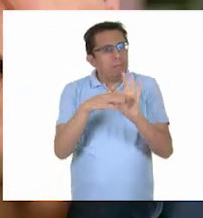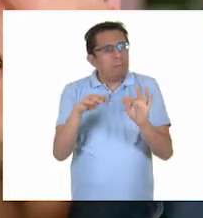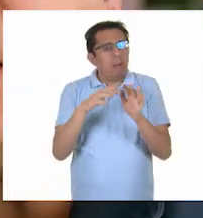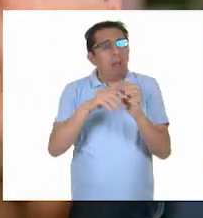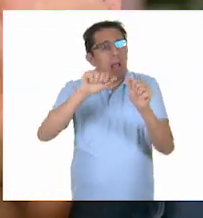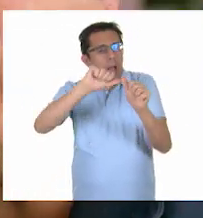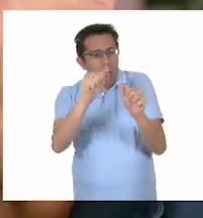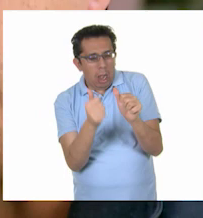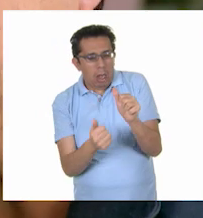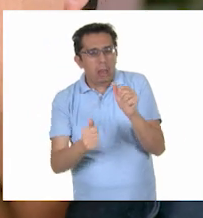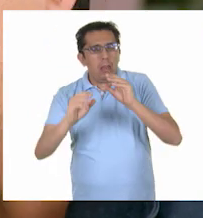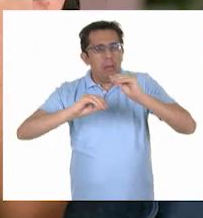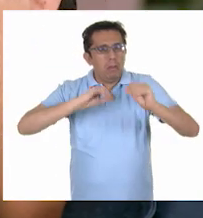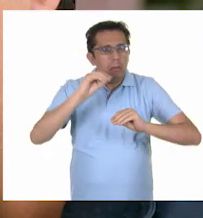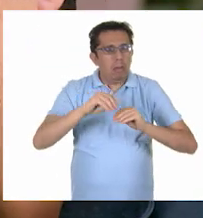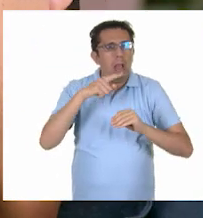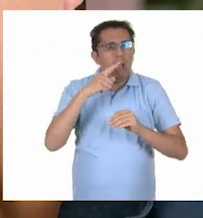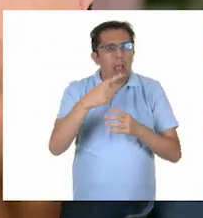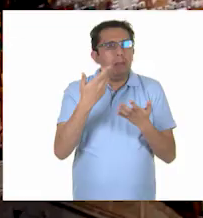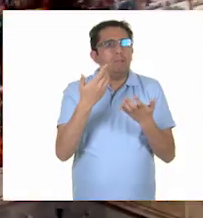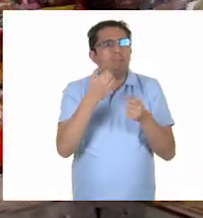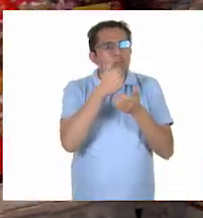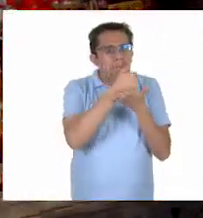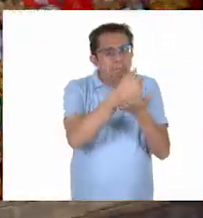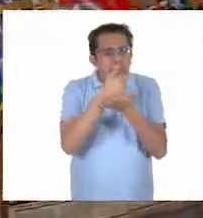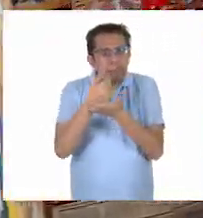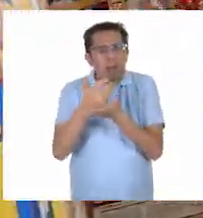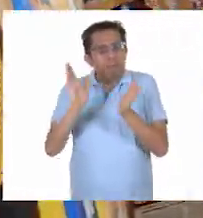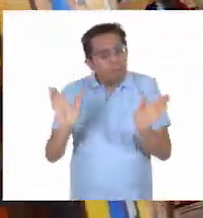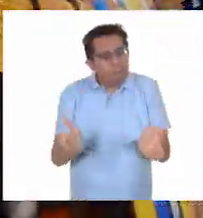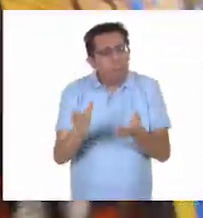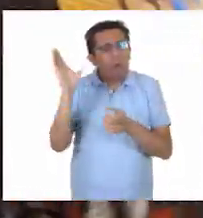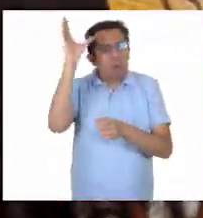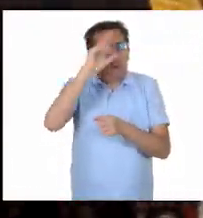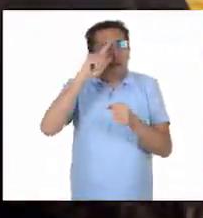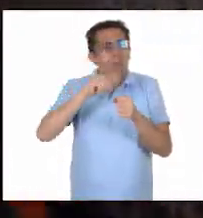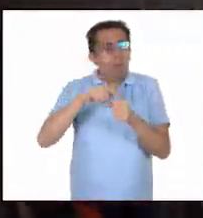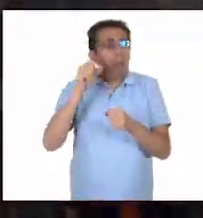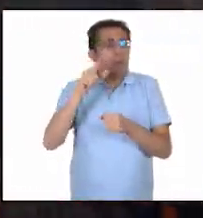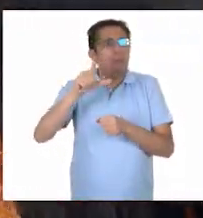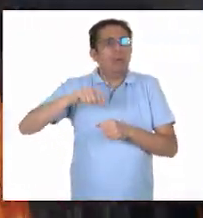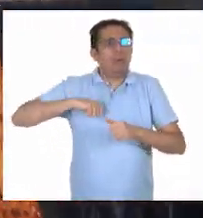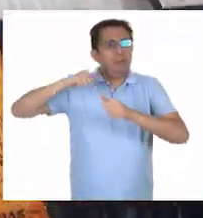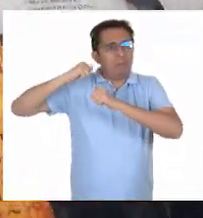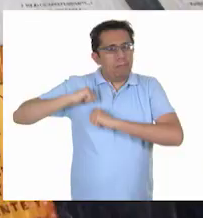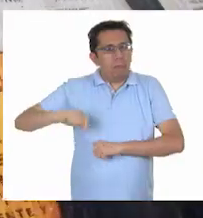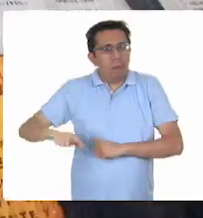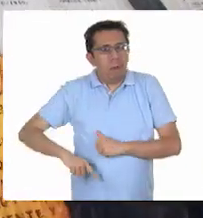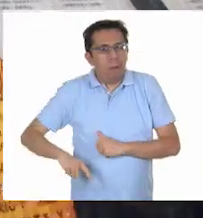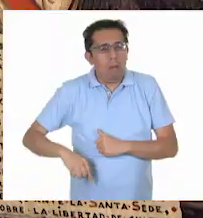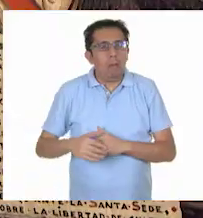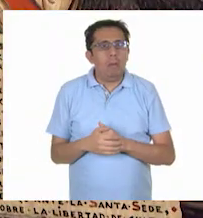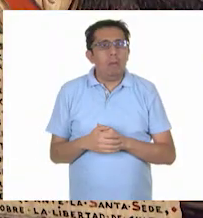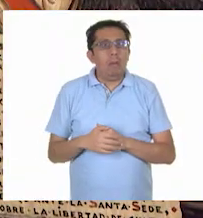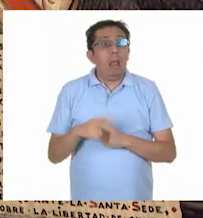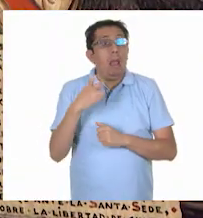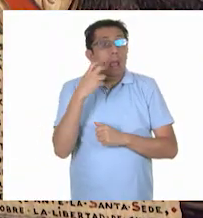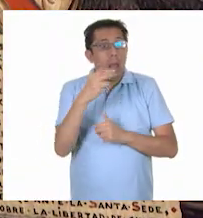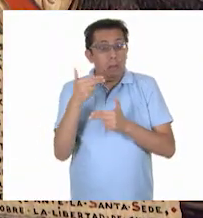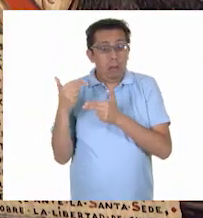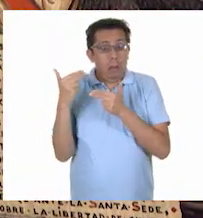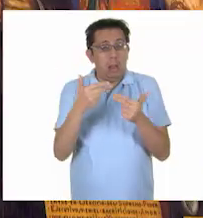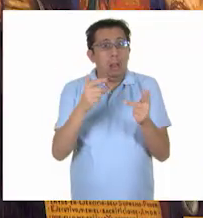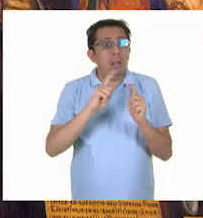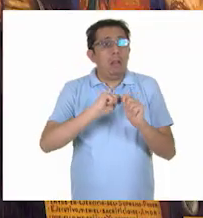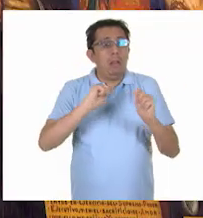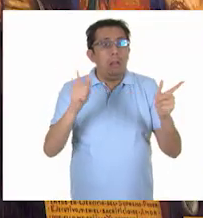artista plástico, como gestor, como promotor cultural, como funcionario. Y este legado que dejó por Tlaxcala es inmenso.